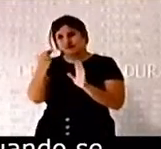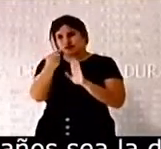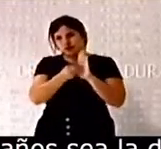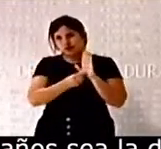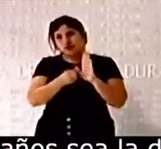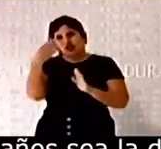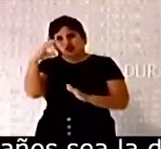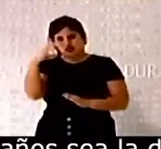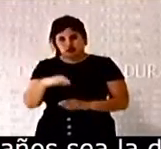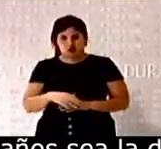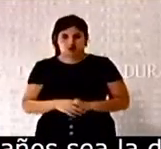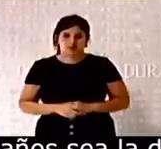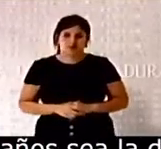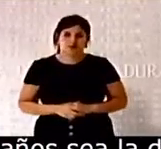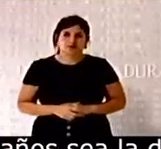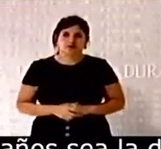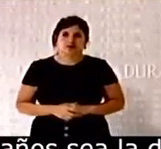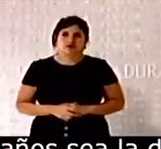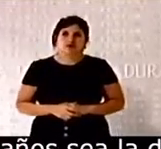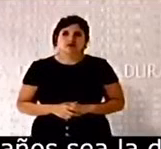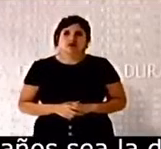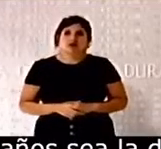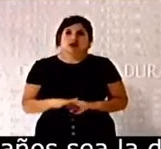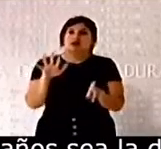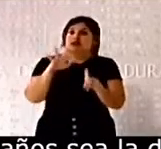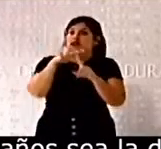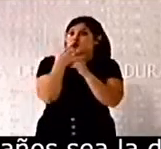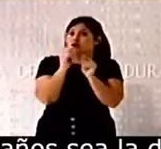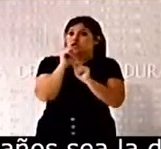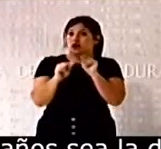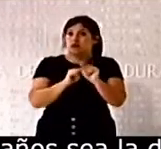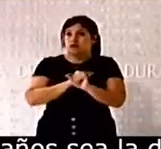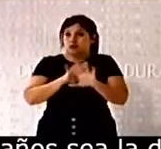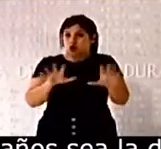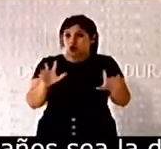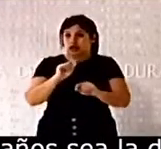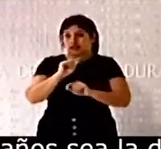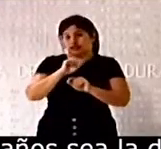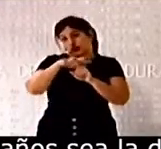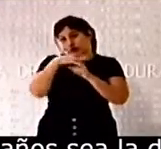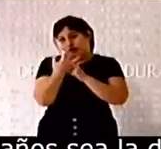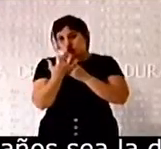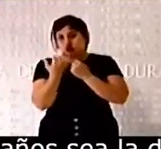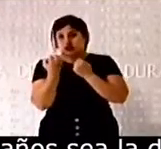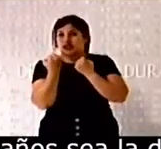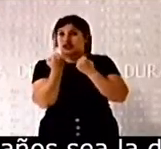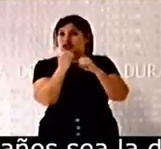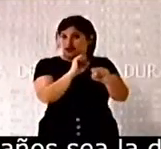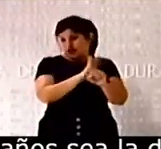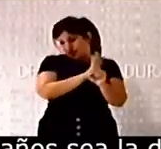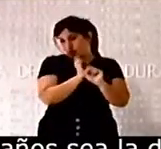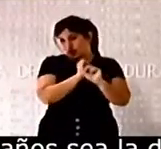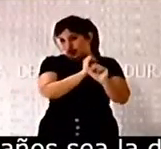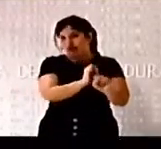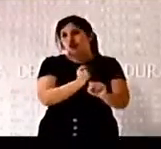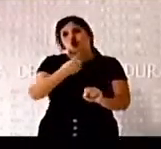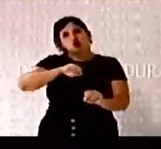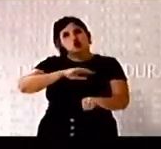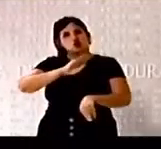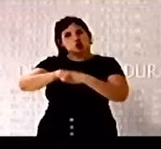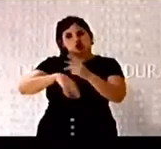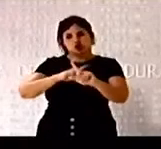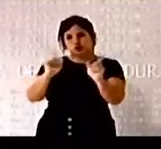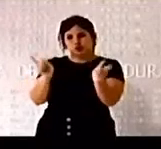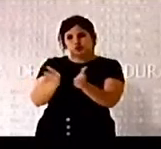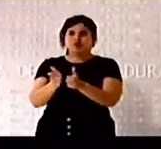Con esta situación epidemiológica y con esta situación de inmunidad, hemos celebrado un Consejo de Gobierno en